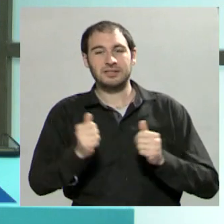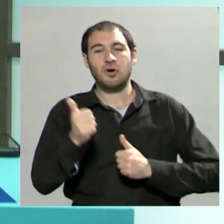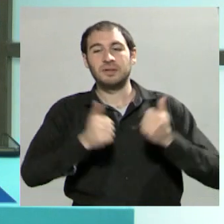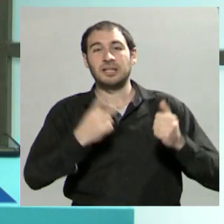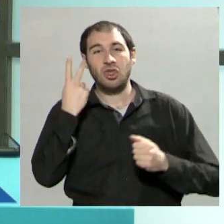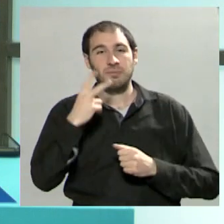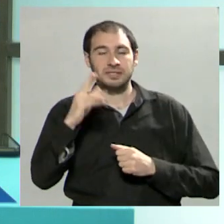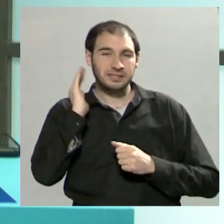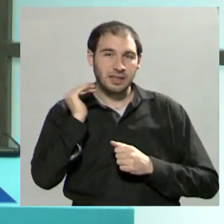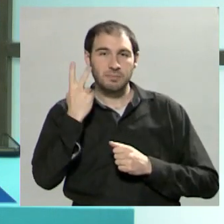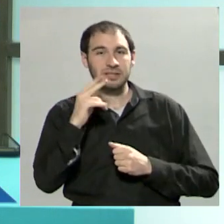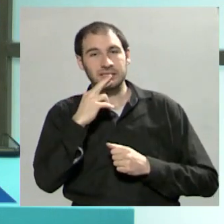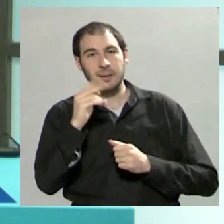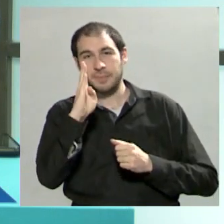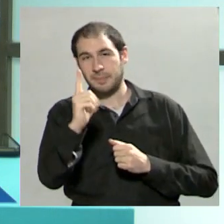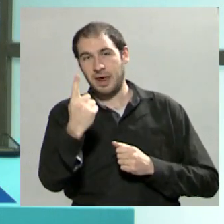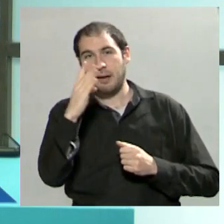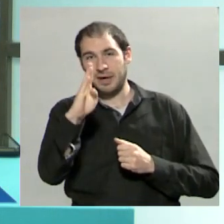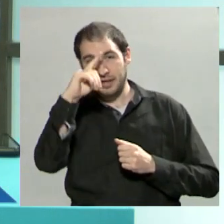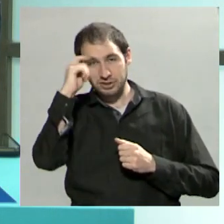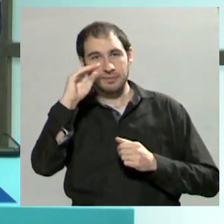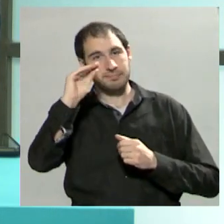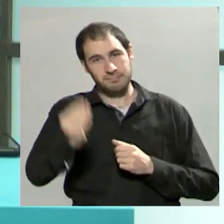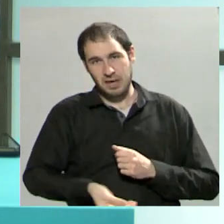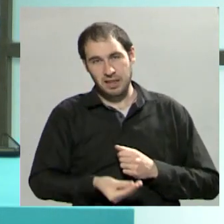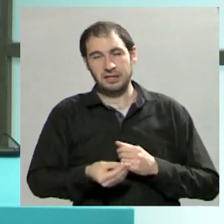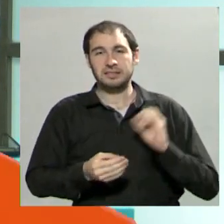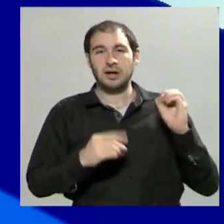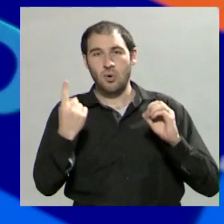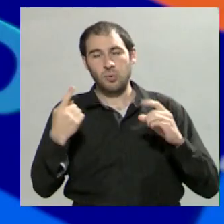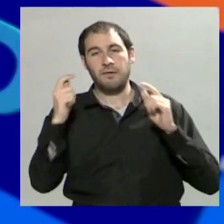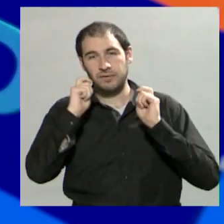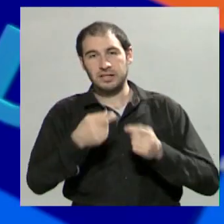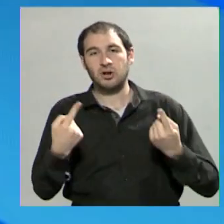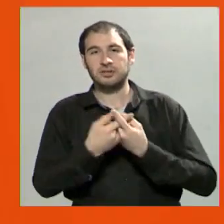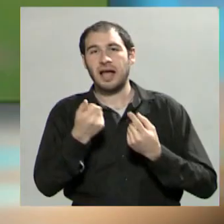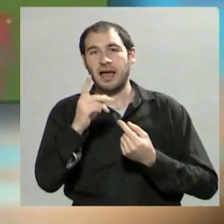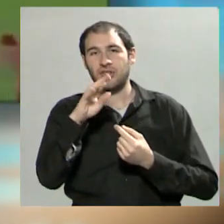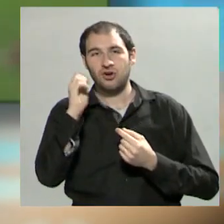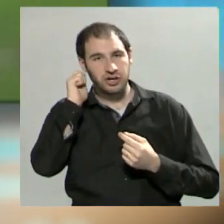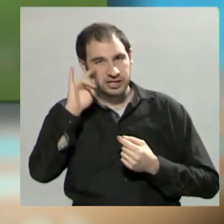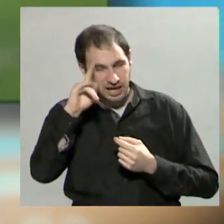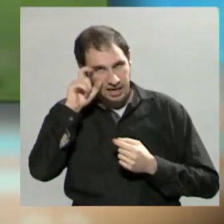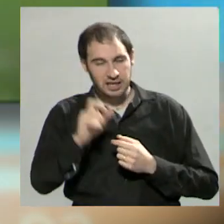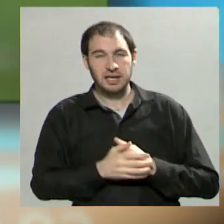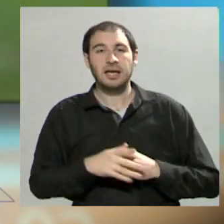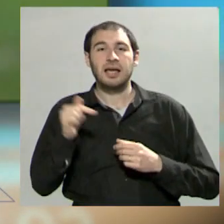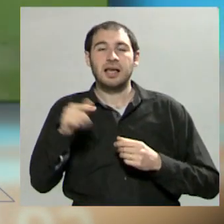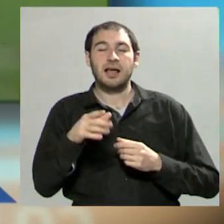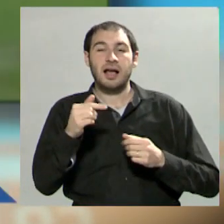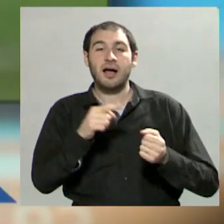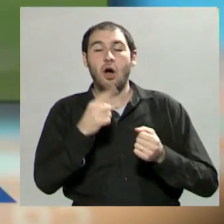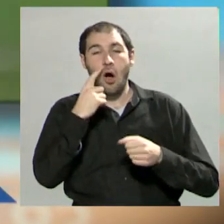temporada 2016-2017 de la Primera B Nacional. Fue derrota 1-0 en su visita a Adrogué con Brown. El gol lo hizo Javier Gravec